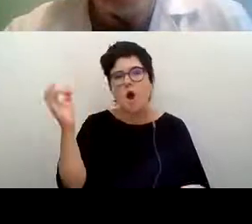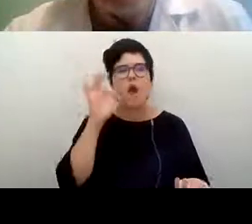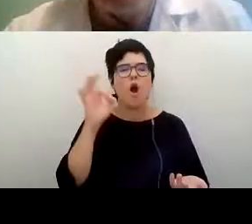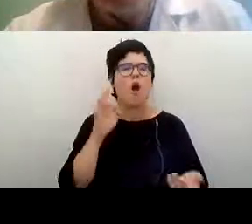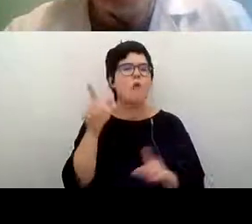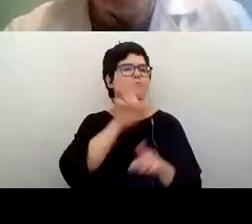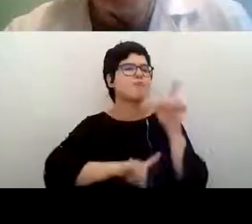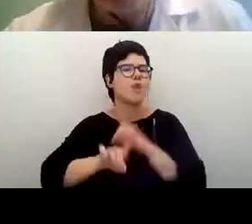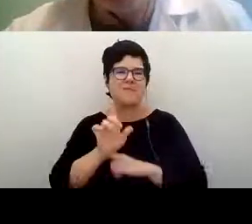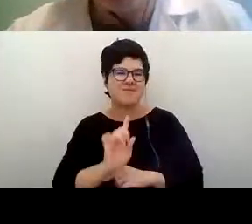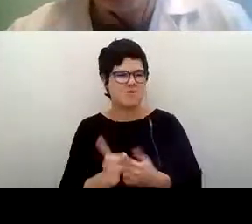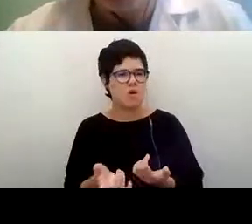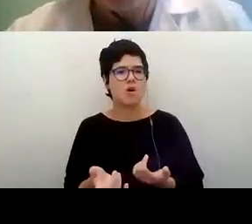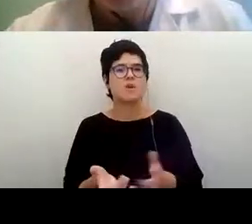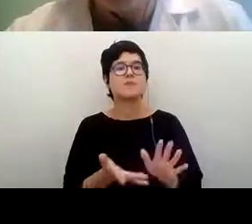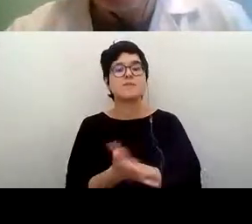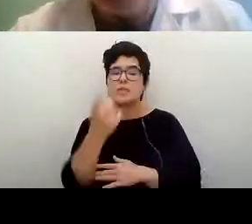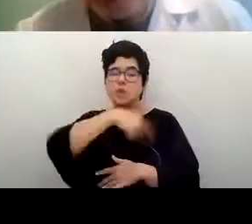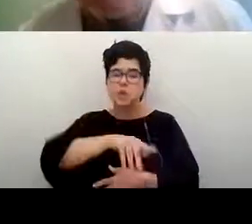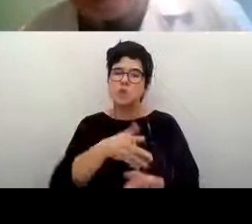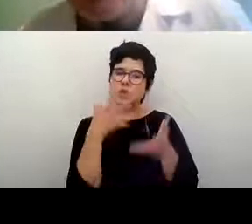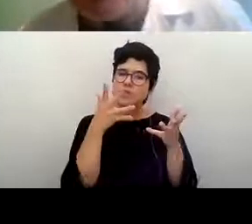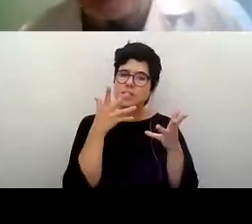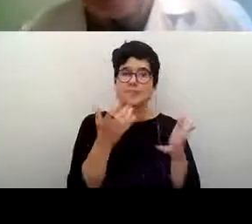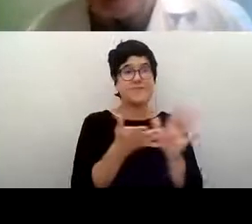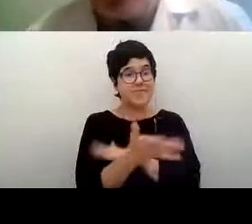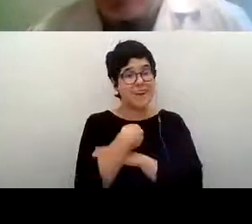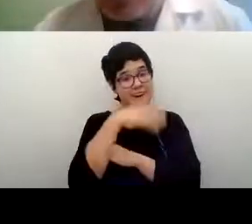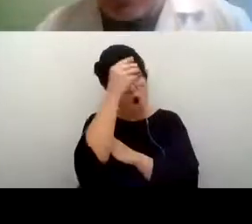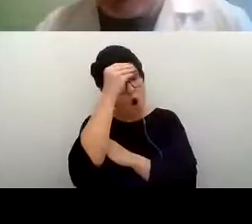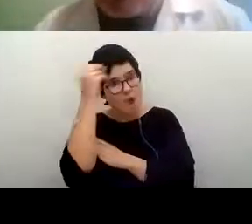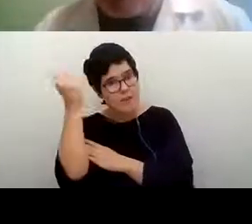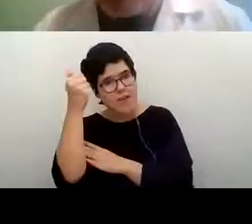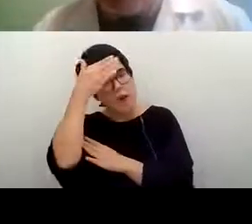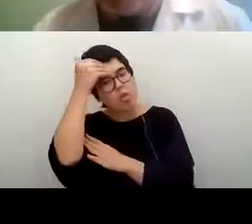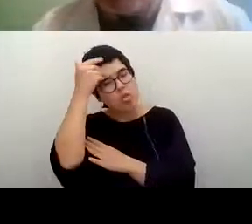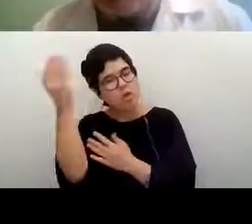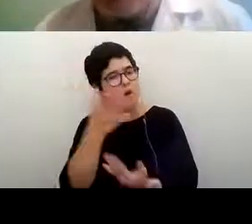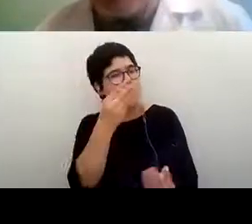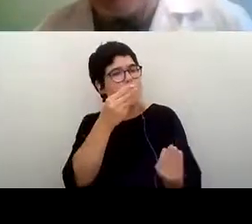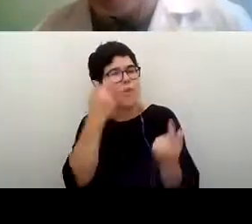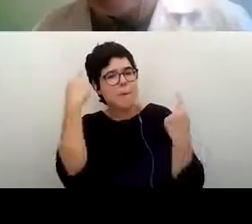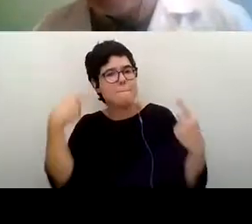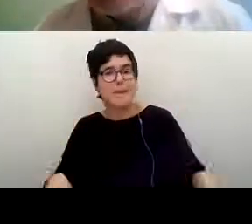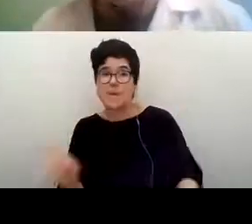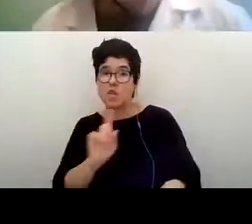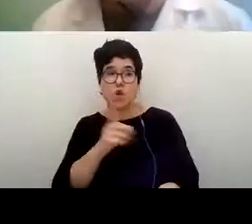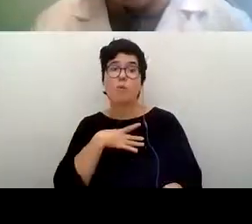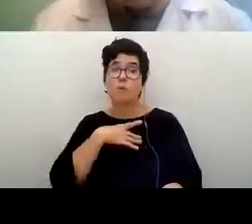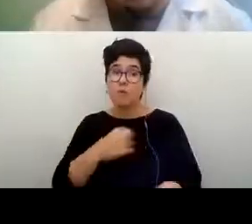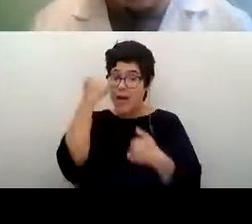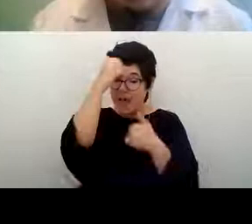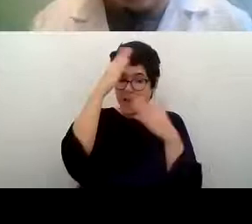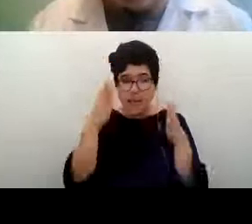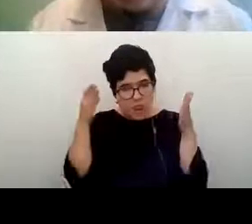sanitarias siempre decimos a nuestros pacientes, no es que hayas perdido la memoria, sino que lo que has perdido quizás es la capacidad para concentrarte, es decir,